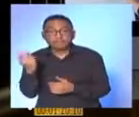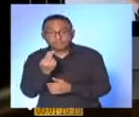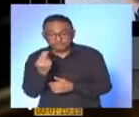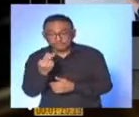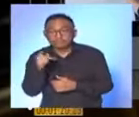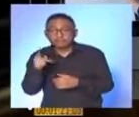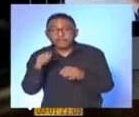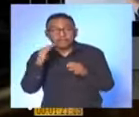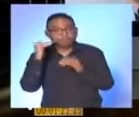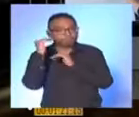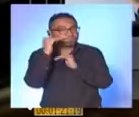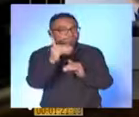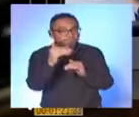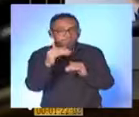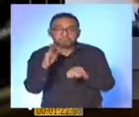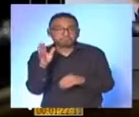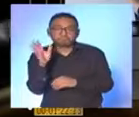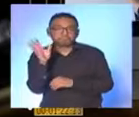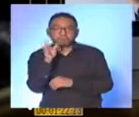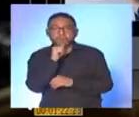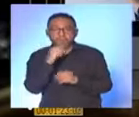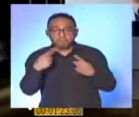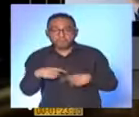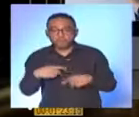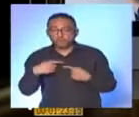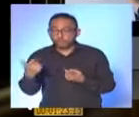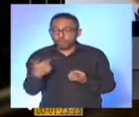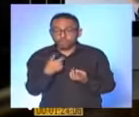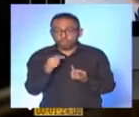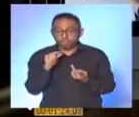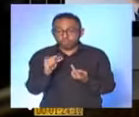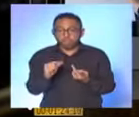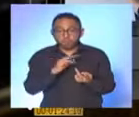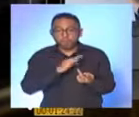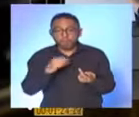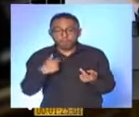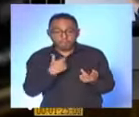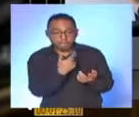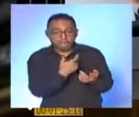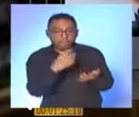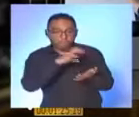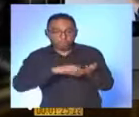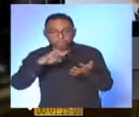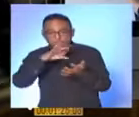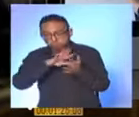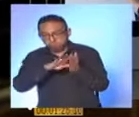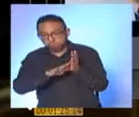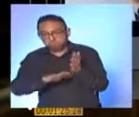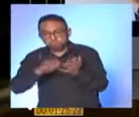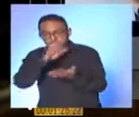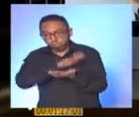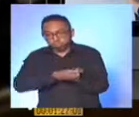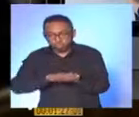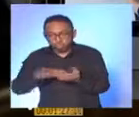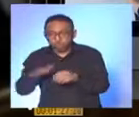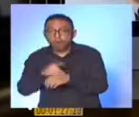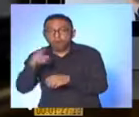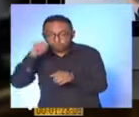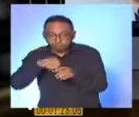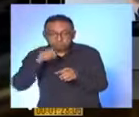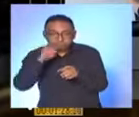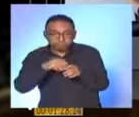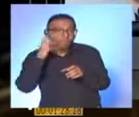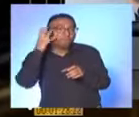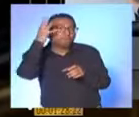porque no se puede permitir que las personas de menos ingresos vacíen sus cuentas, ya que es un ahorro que tendrán al final de su vida